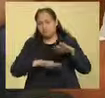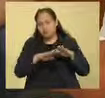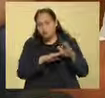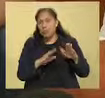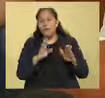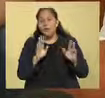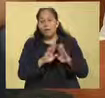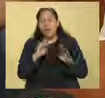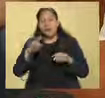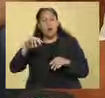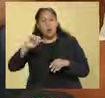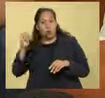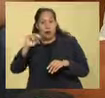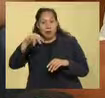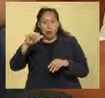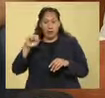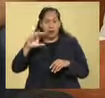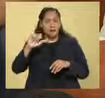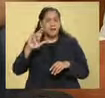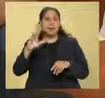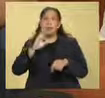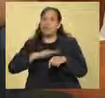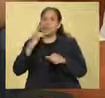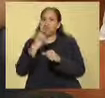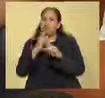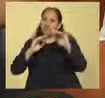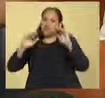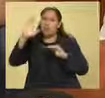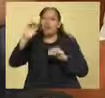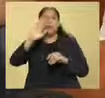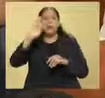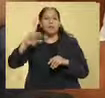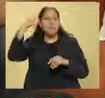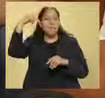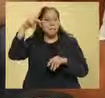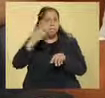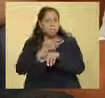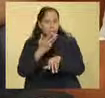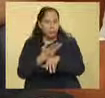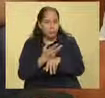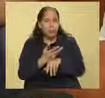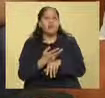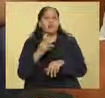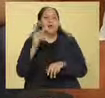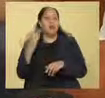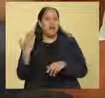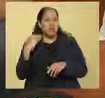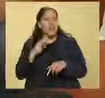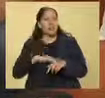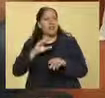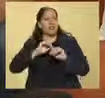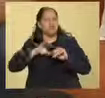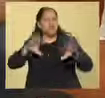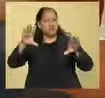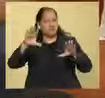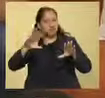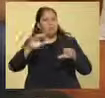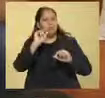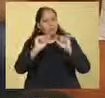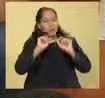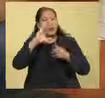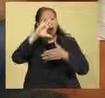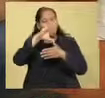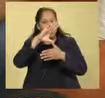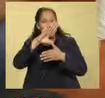realmente la nascar es 90 por ciento americana en los últimos años han pasado a expandir hacia latinoamérica